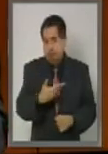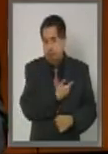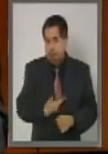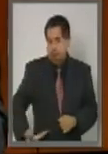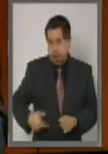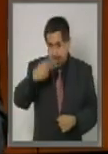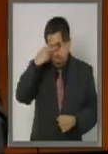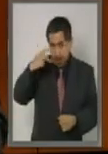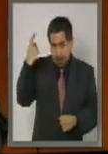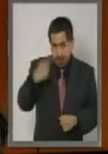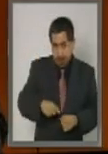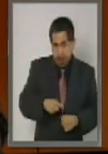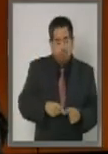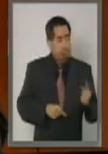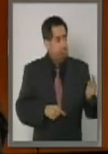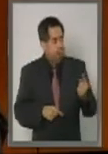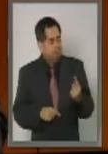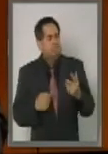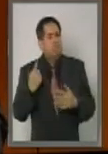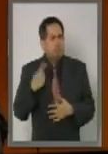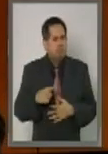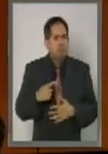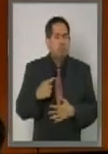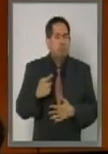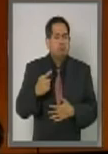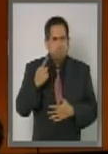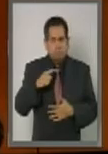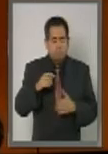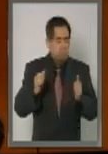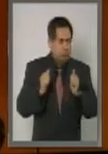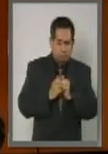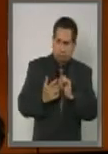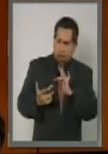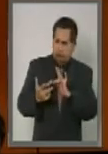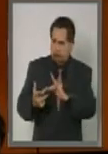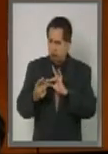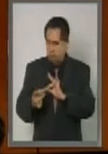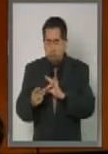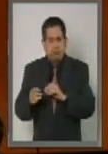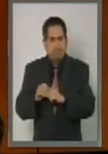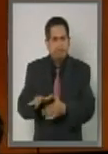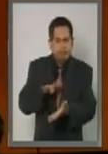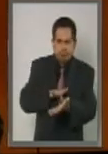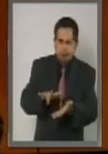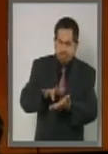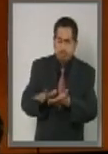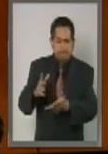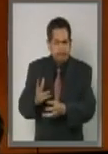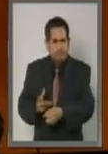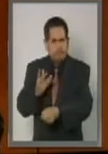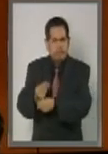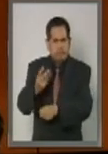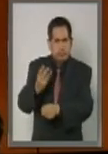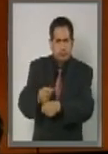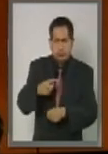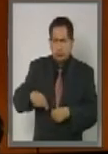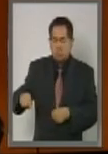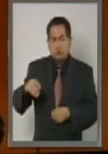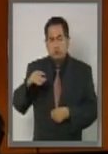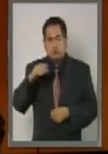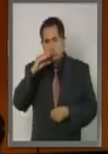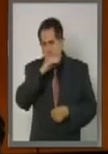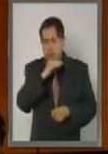República para, a través de nuestros mecanismos de cooperación, apoyar la reconstrucción de Antigua y